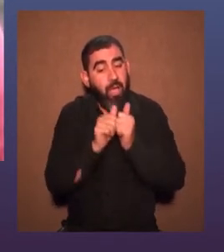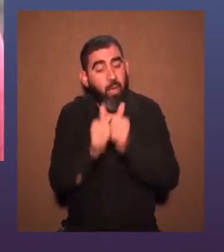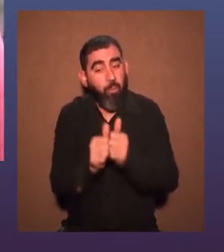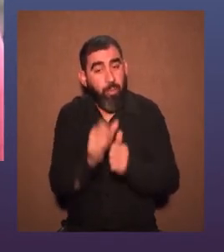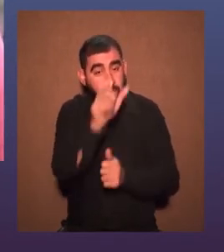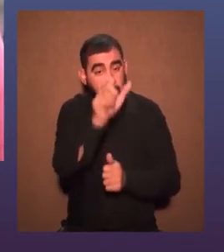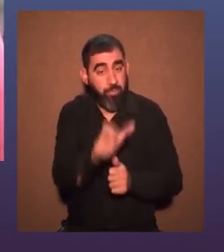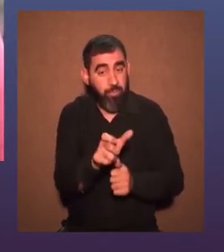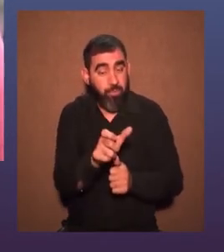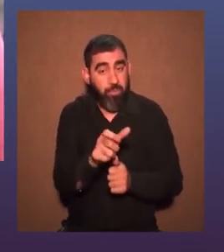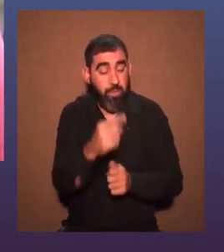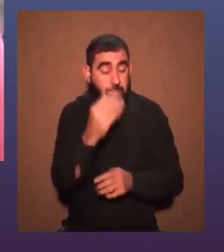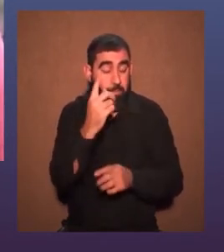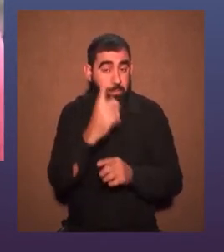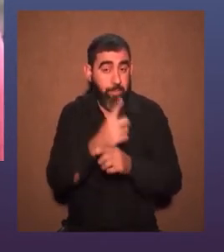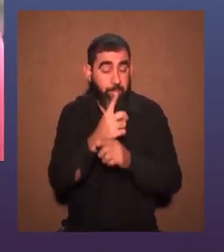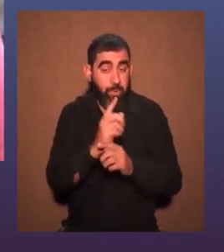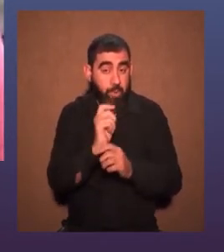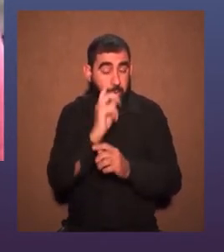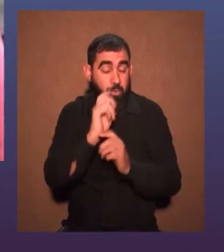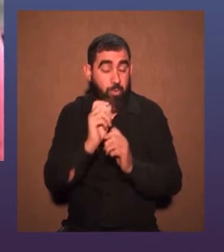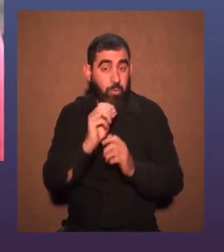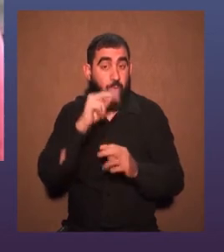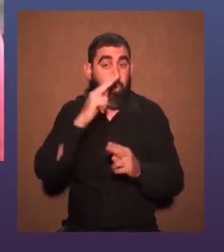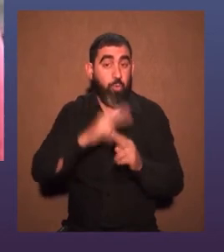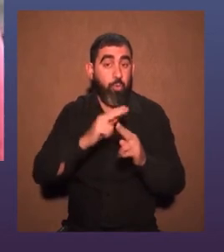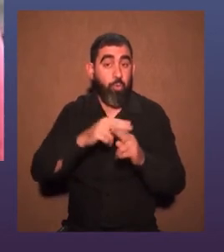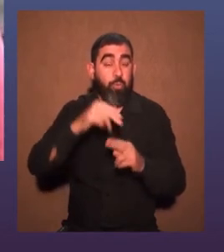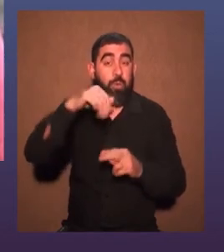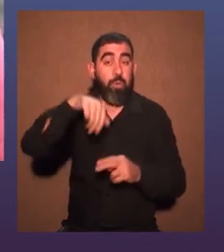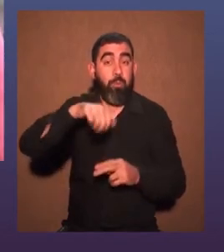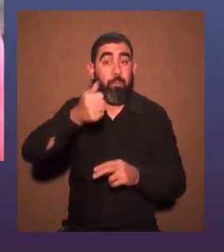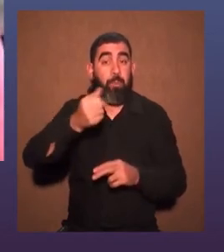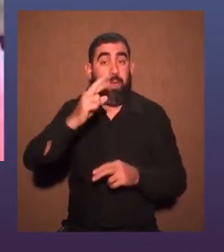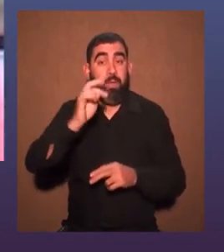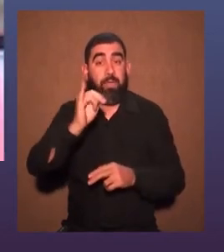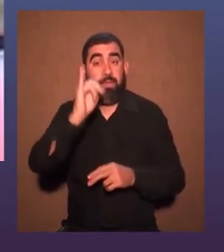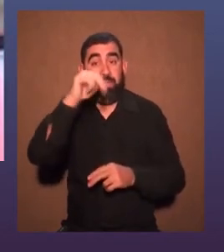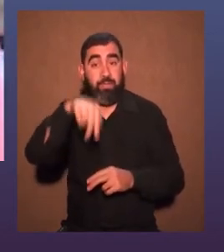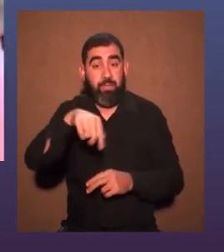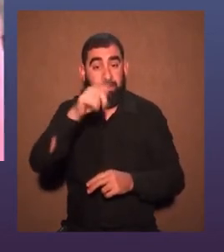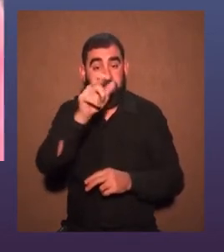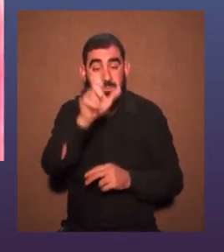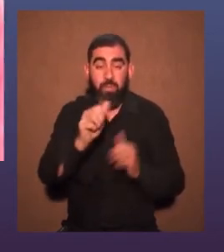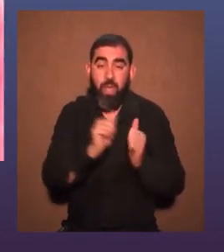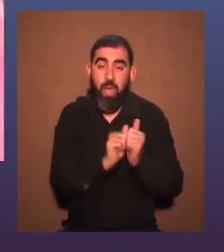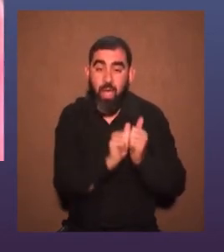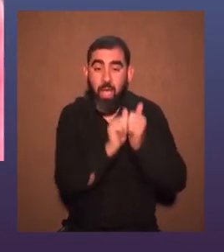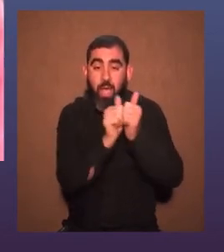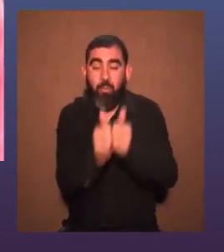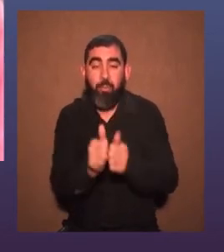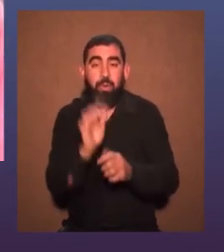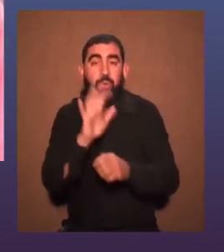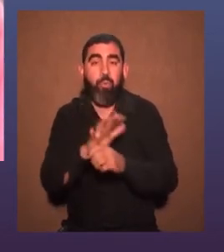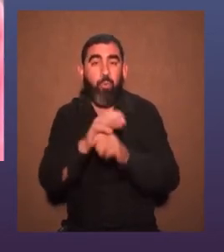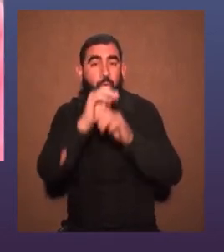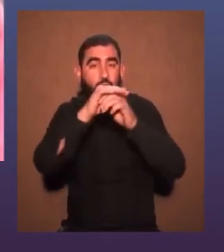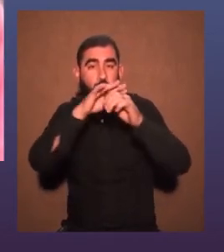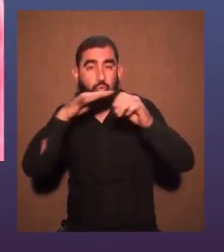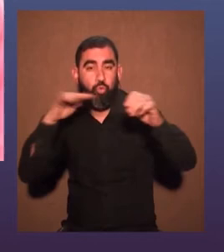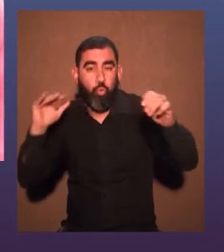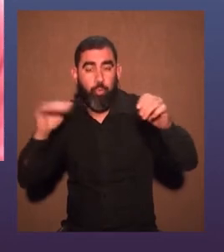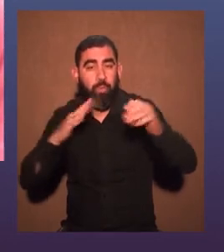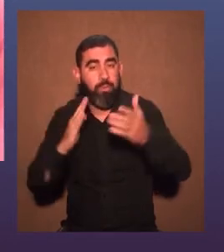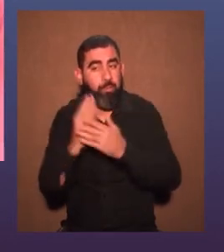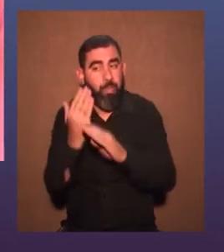este protagonista, el Martín, ¿no? Martín Santomé, la va a acompañar siempre como una sombra, ¿no? Que siempre